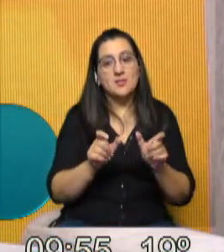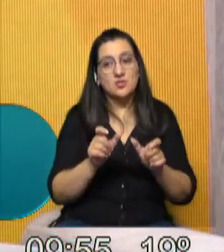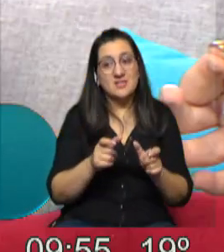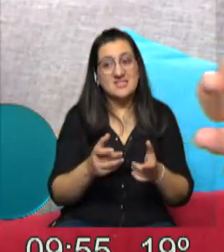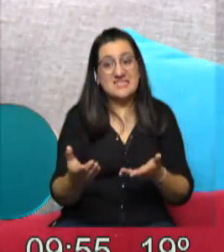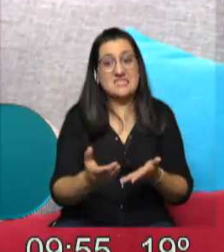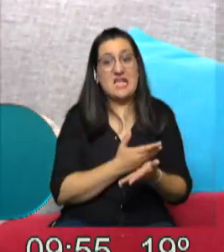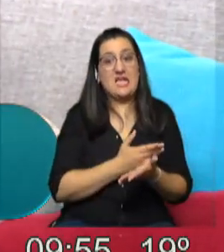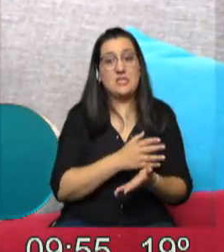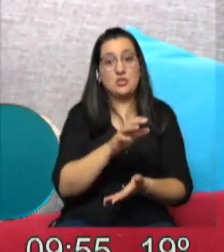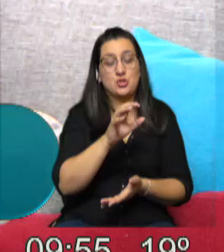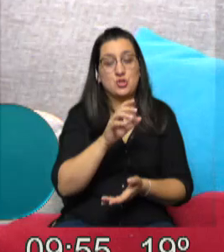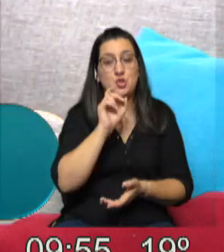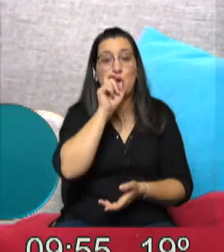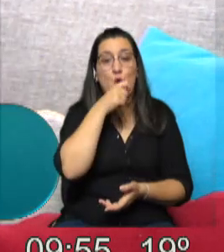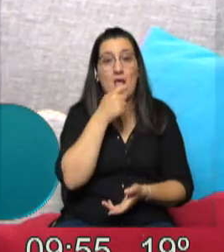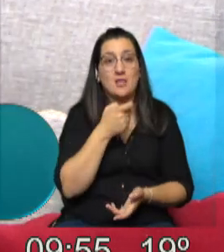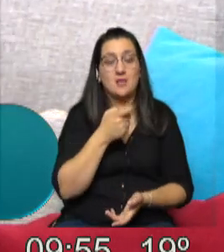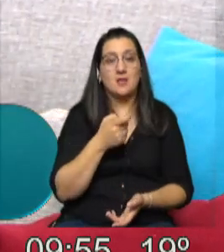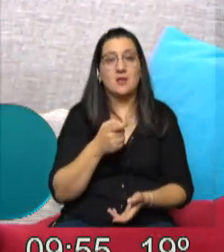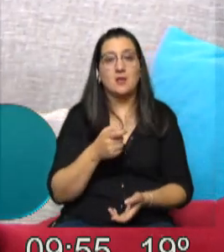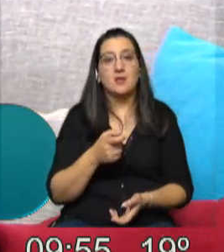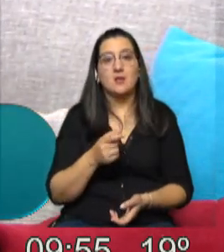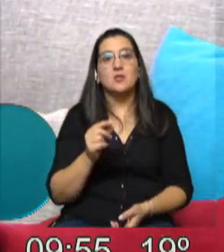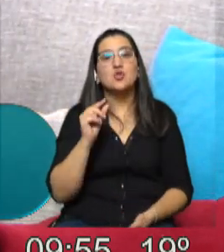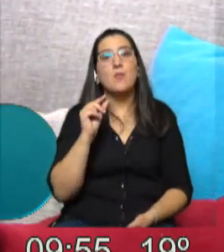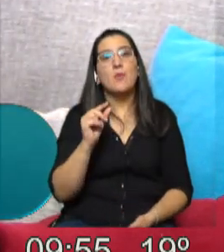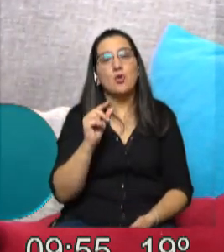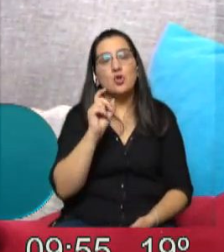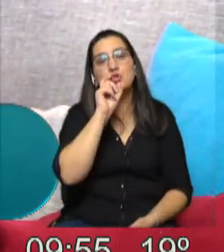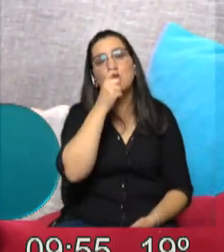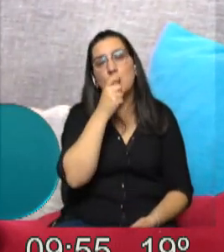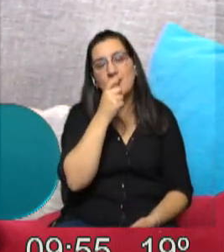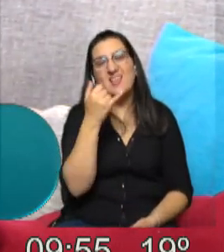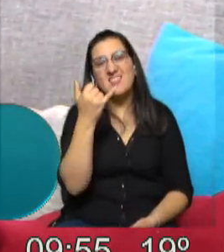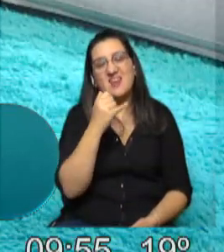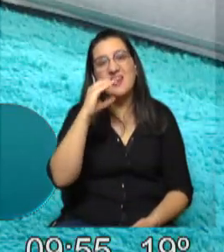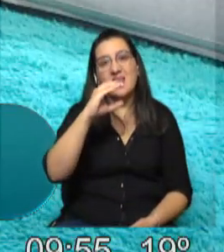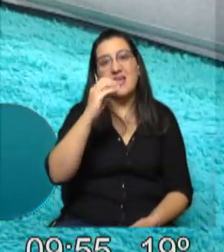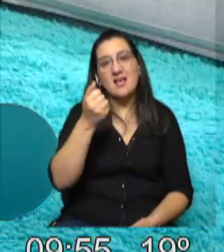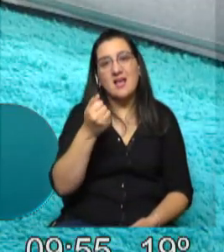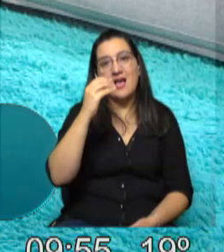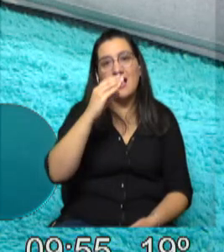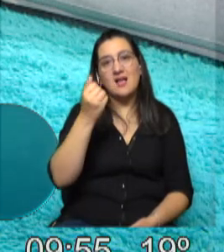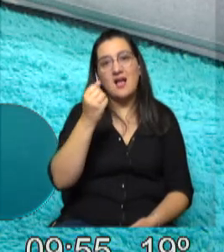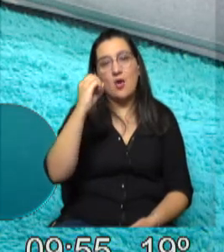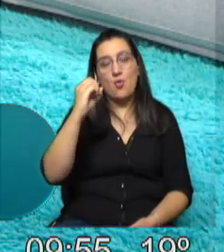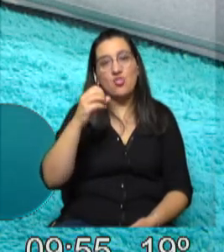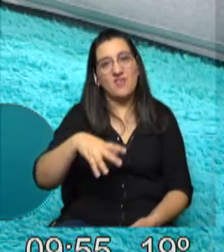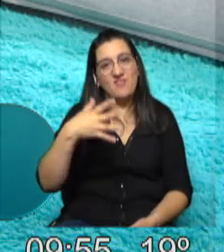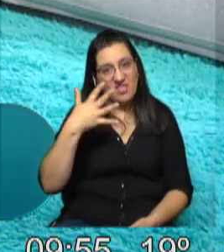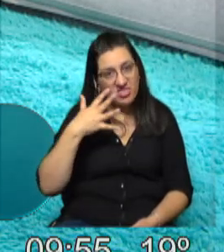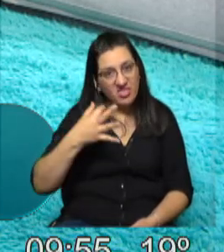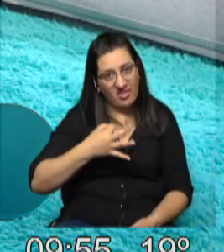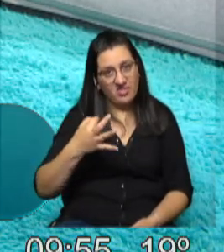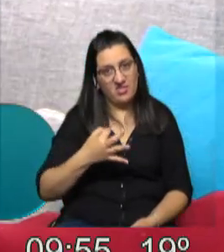claro, pero el componente está en el cacao. Y son pocos los chocolates que nosotros comemos con cacao puro. Claro, salen carísimos. Claro, los que o